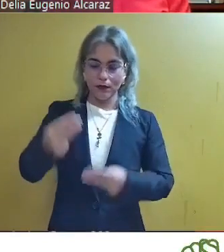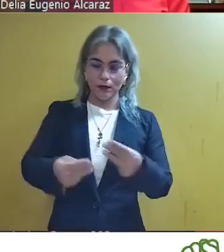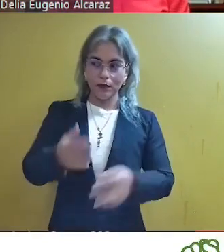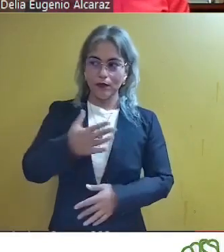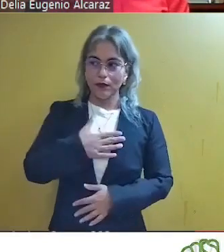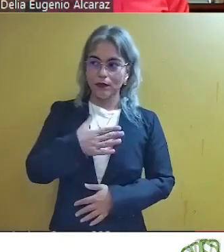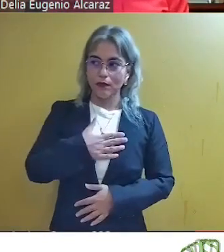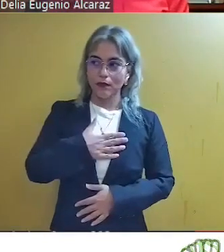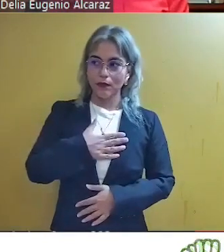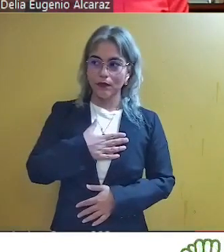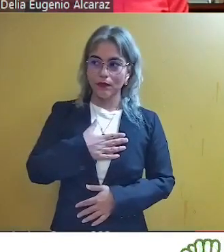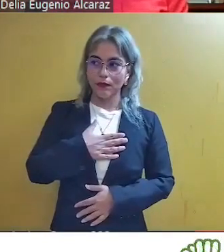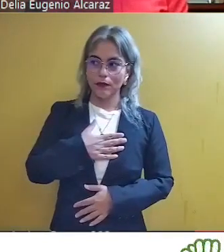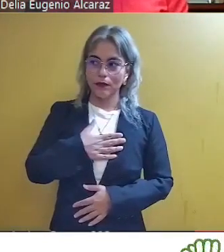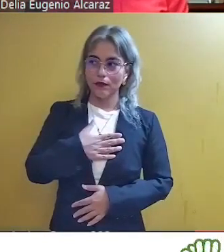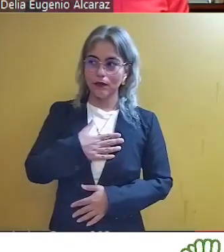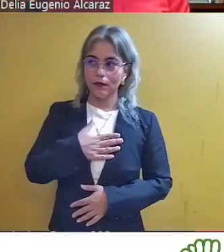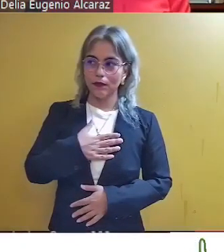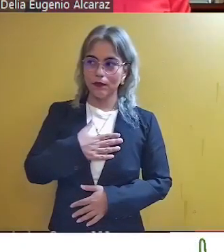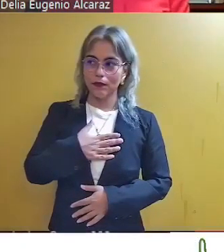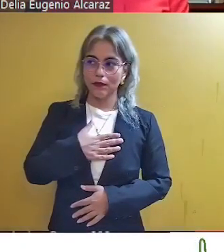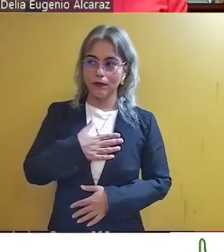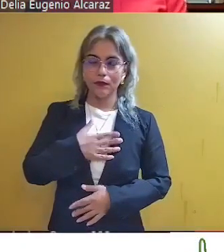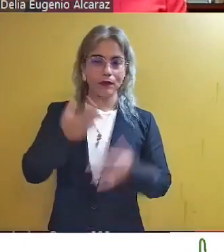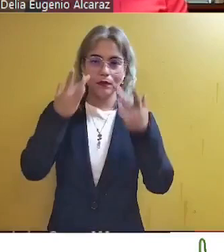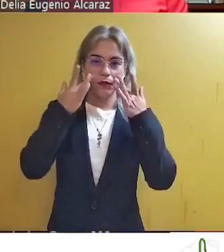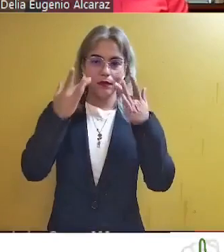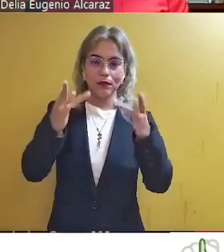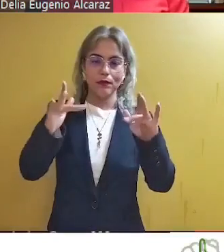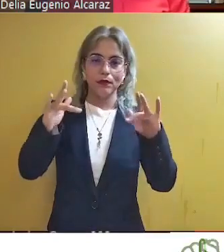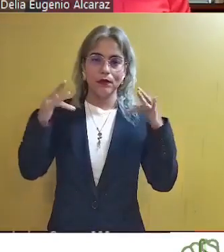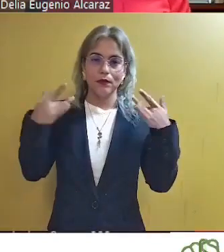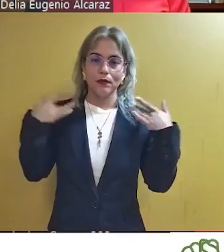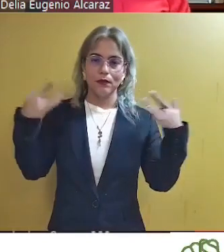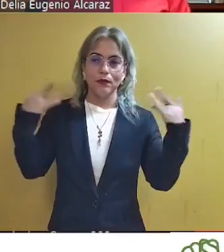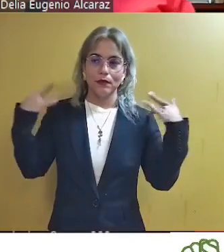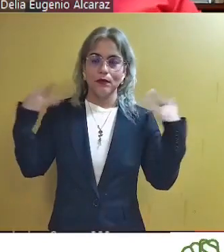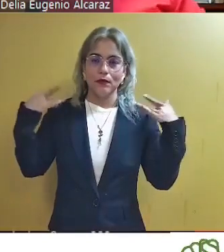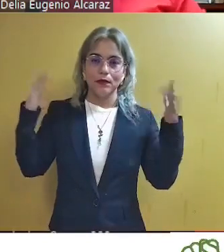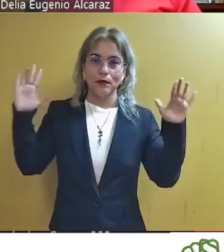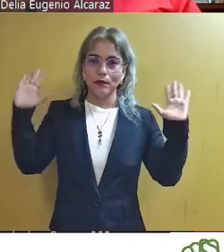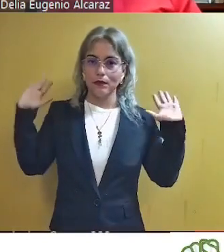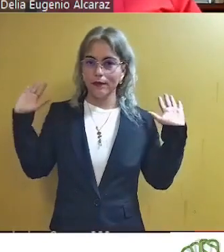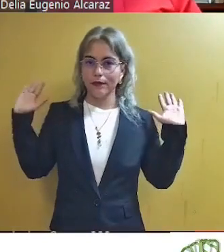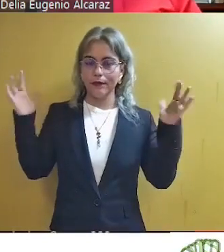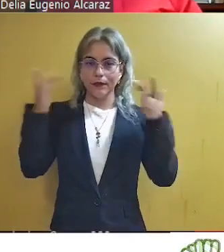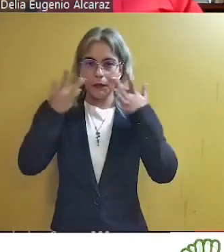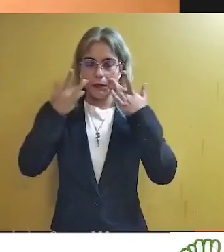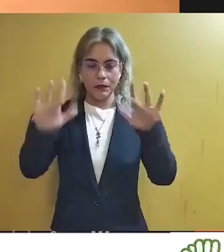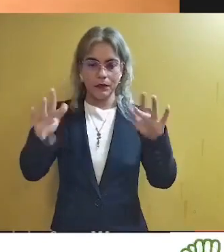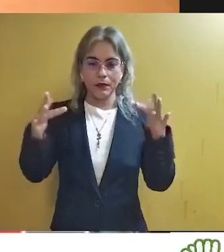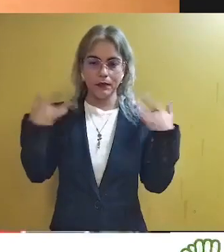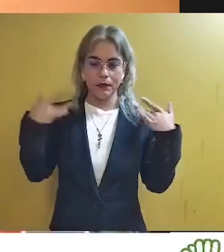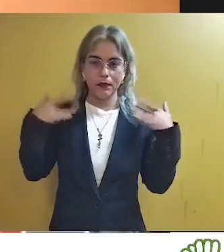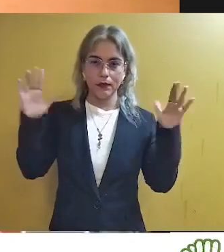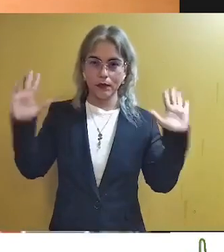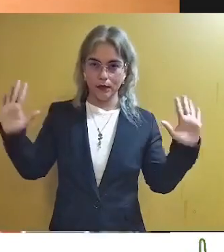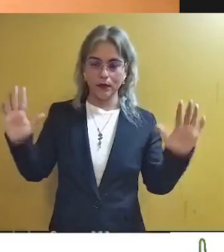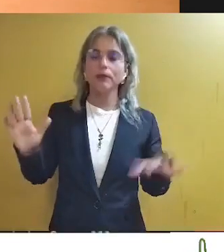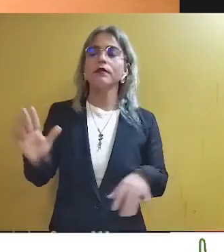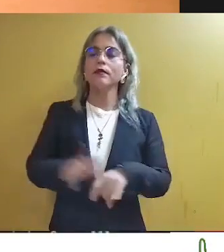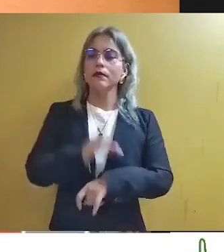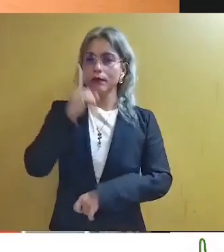aparto de su proyecto basada en las siguientes consideraciones.